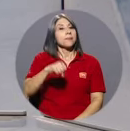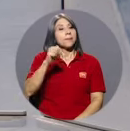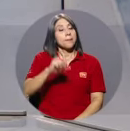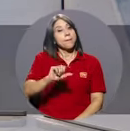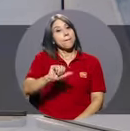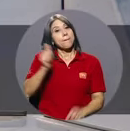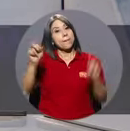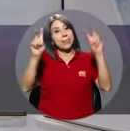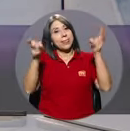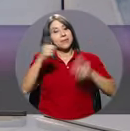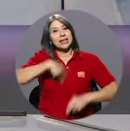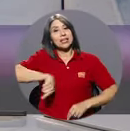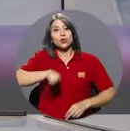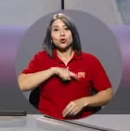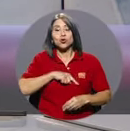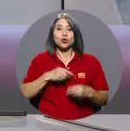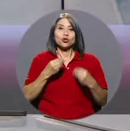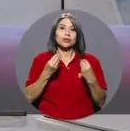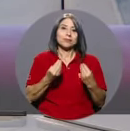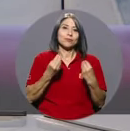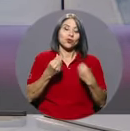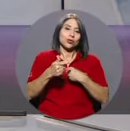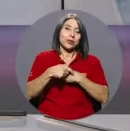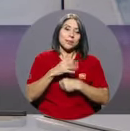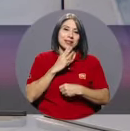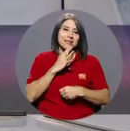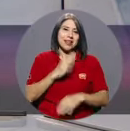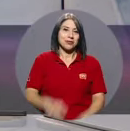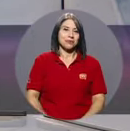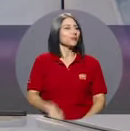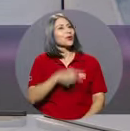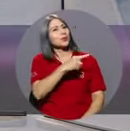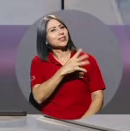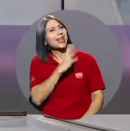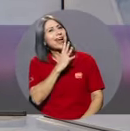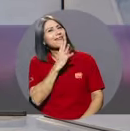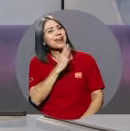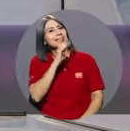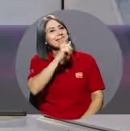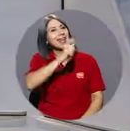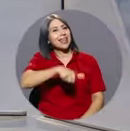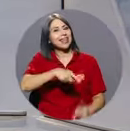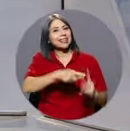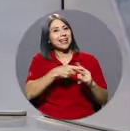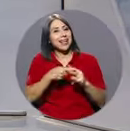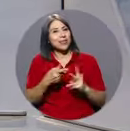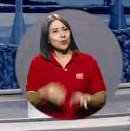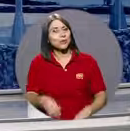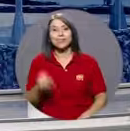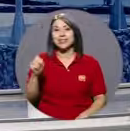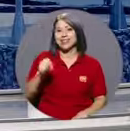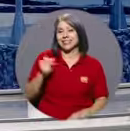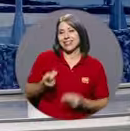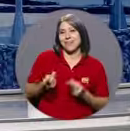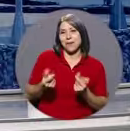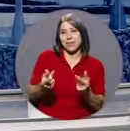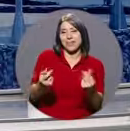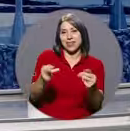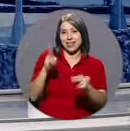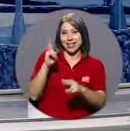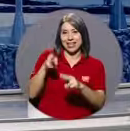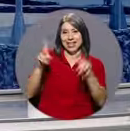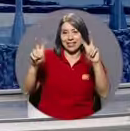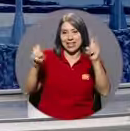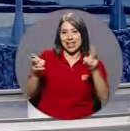Sí, otro de los tantos temas de los que tenemos demasiado tiempo de estar hablando. Roxana, usted quería devolverse el tema de las tarjetas de crédito. Tal vez nada más rápidamente sobre este tema